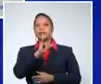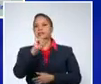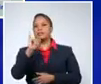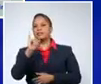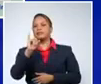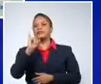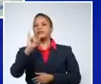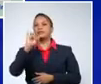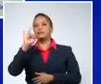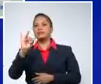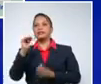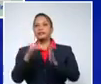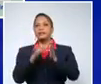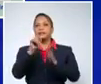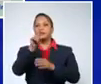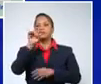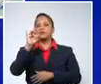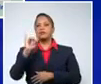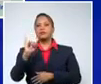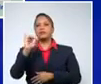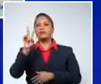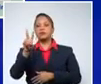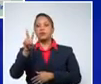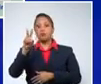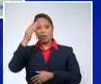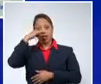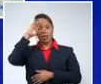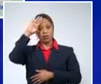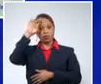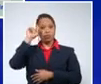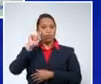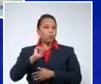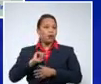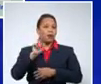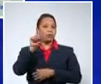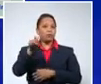67.192 y Cuba, que yo reitero,